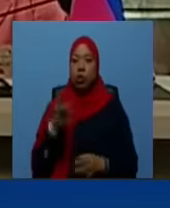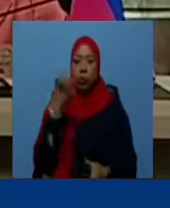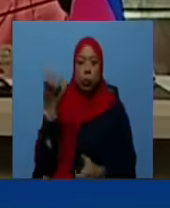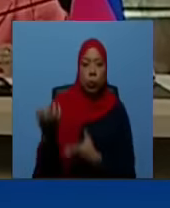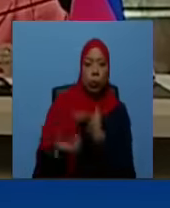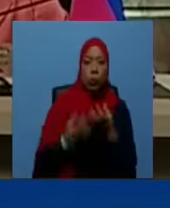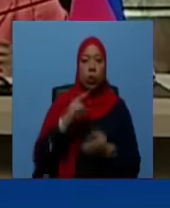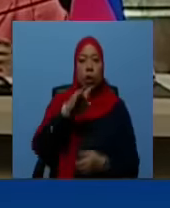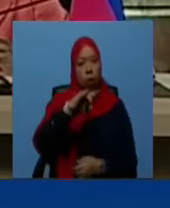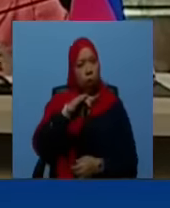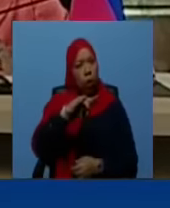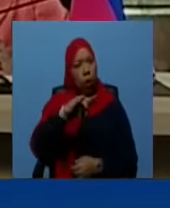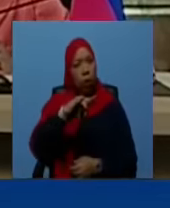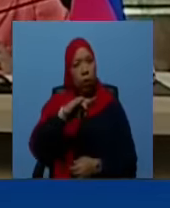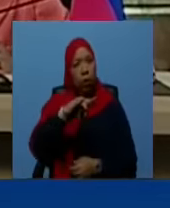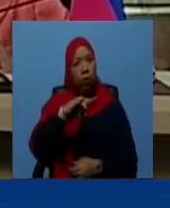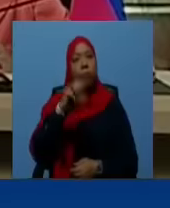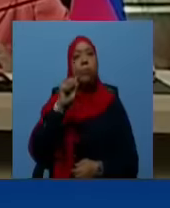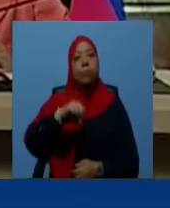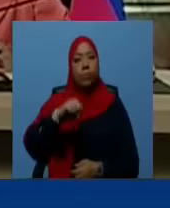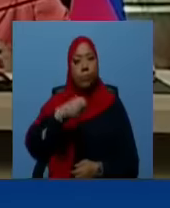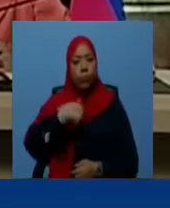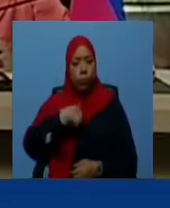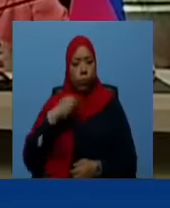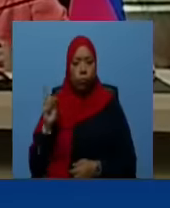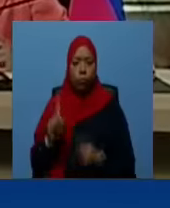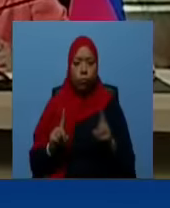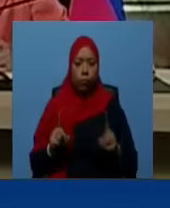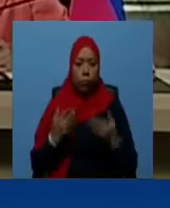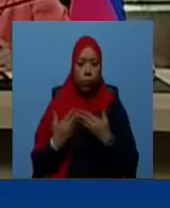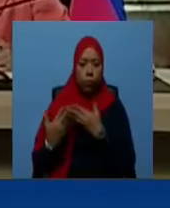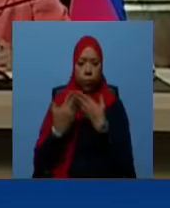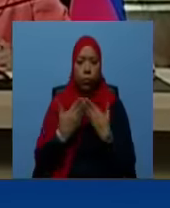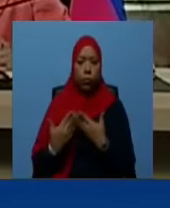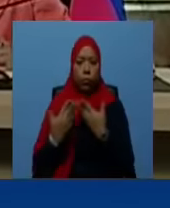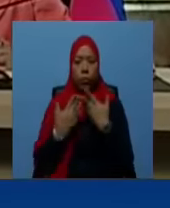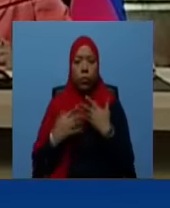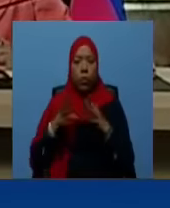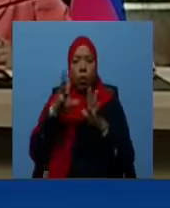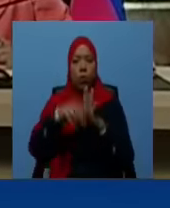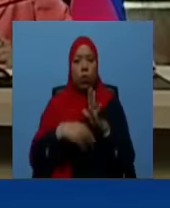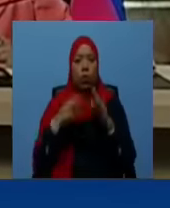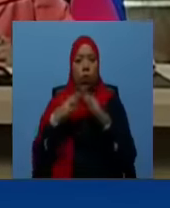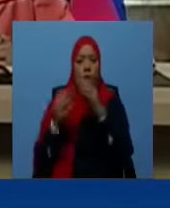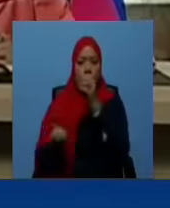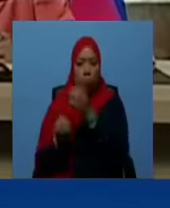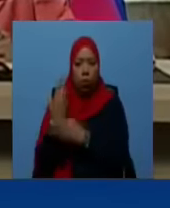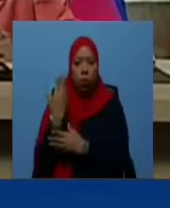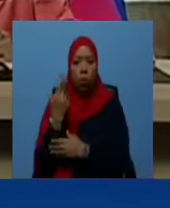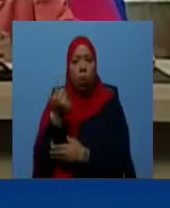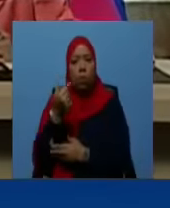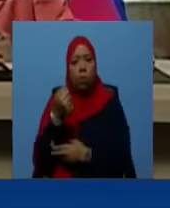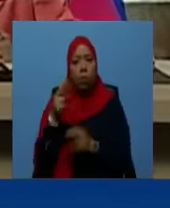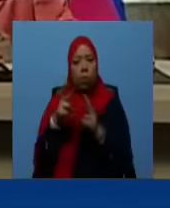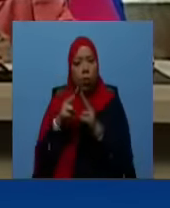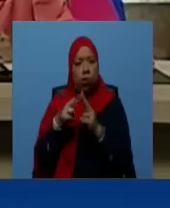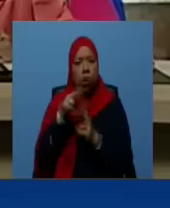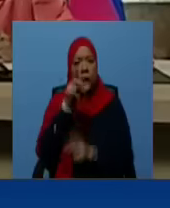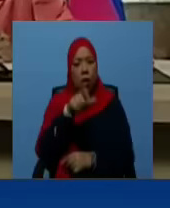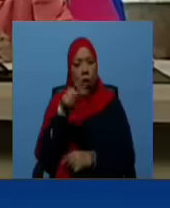Era lunes, ¿verdad? Yo estaba aquí. A esta hora pretendieron asaltar Miraflores. Poca gente supo.